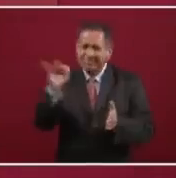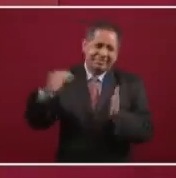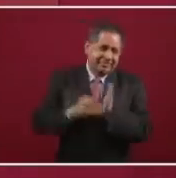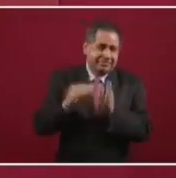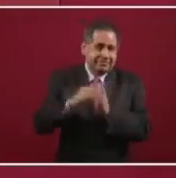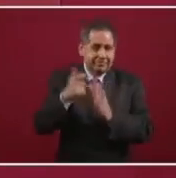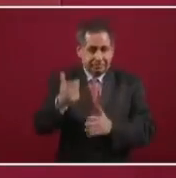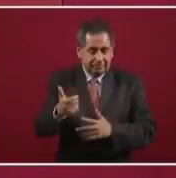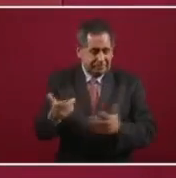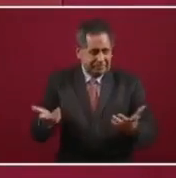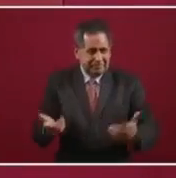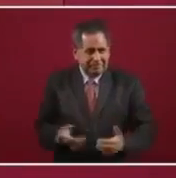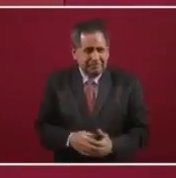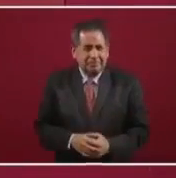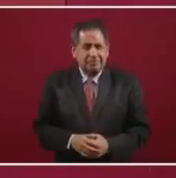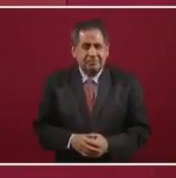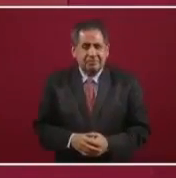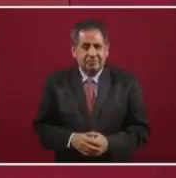1 billón de pesos